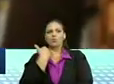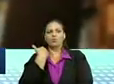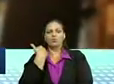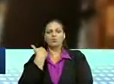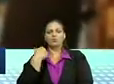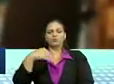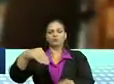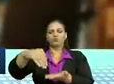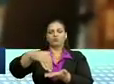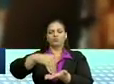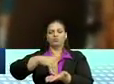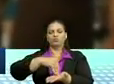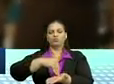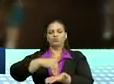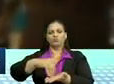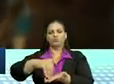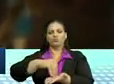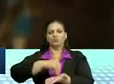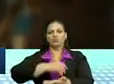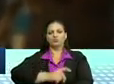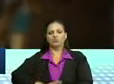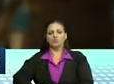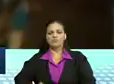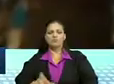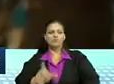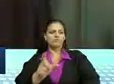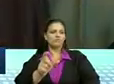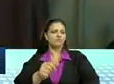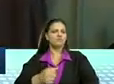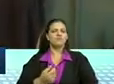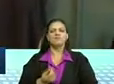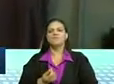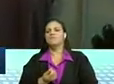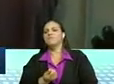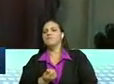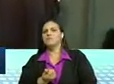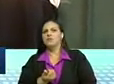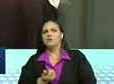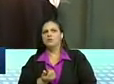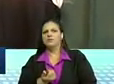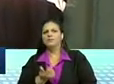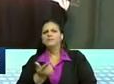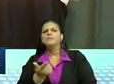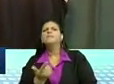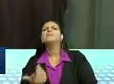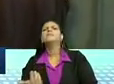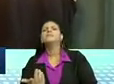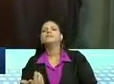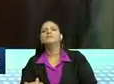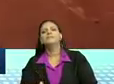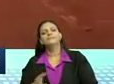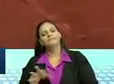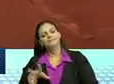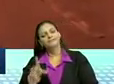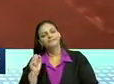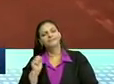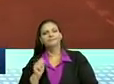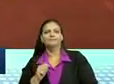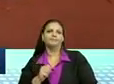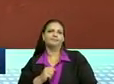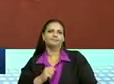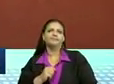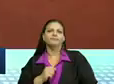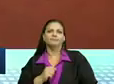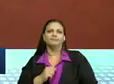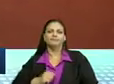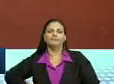de que huele a dólares y euros. Imagínate, pero bueno, afortunadamente es importante rescatar